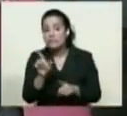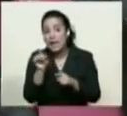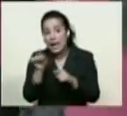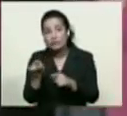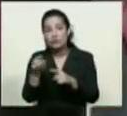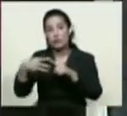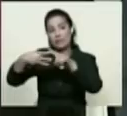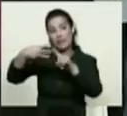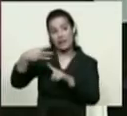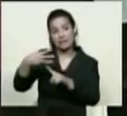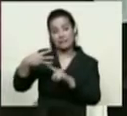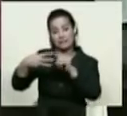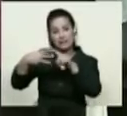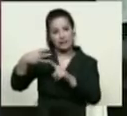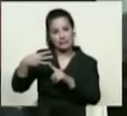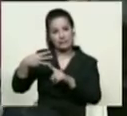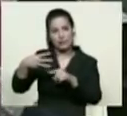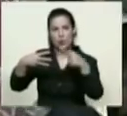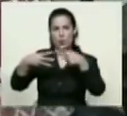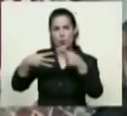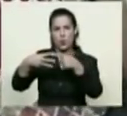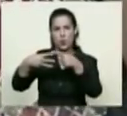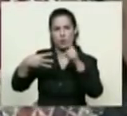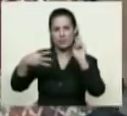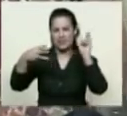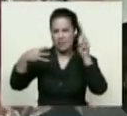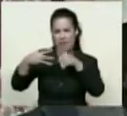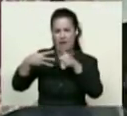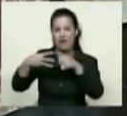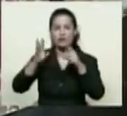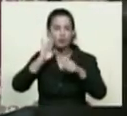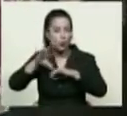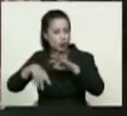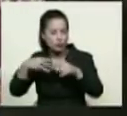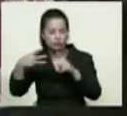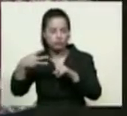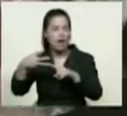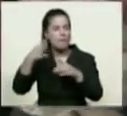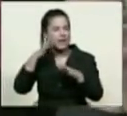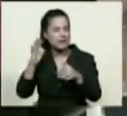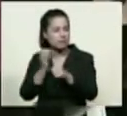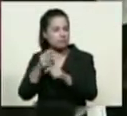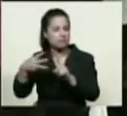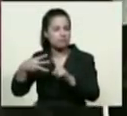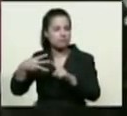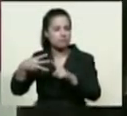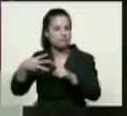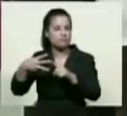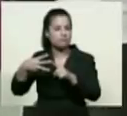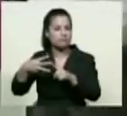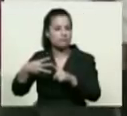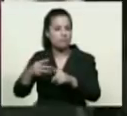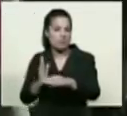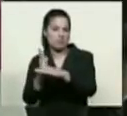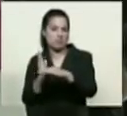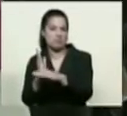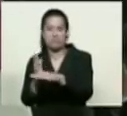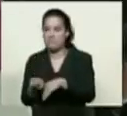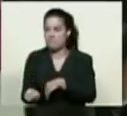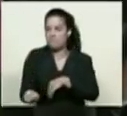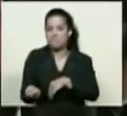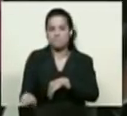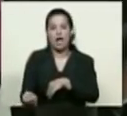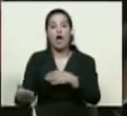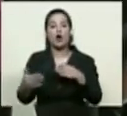tres etapas: una etapa vinculada a la corrupción, una etapa vinculada al sabotaje a la